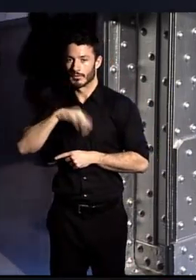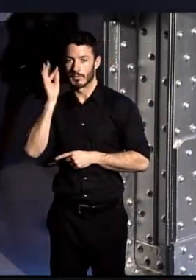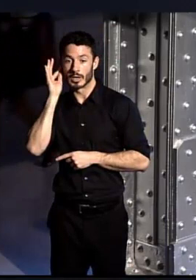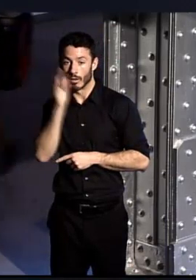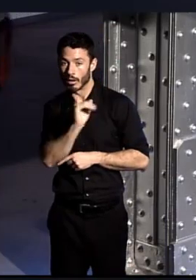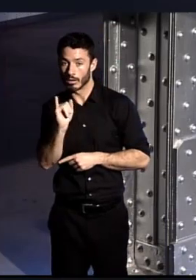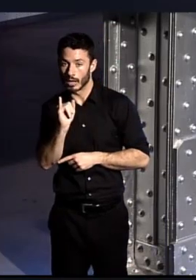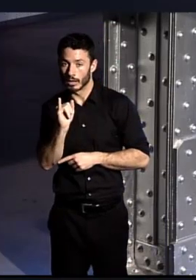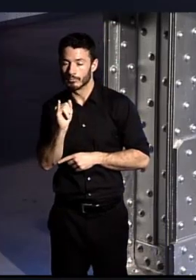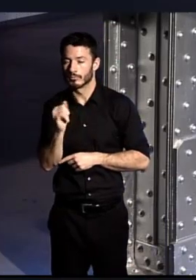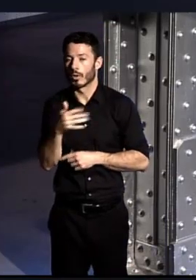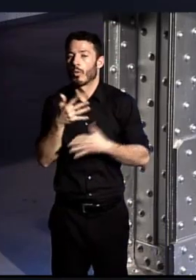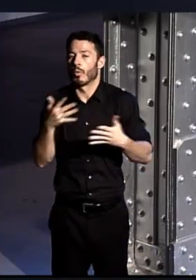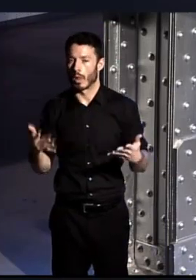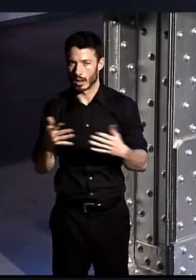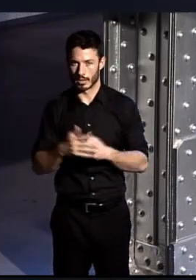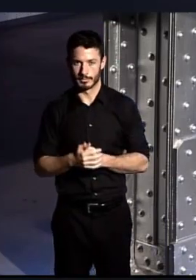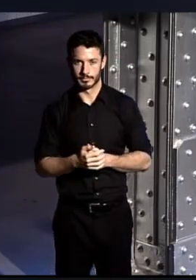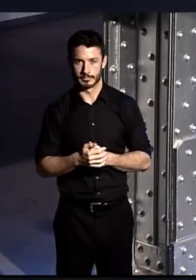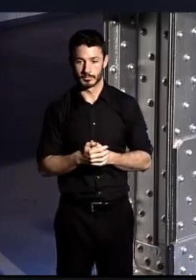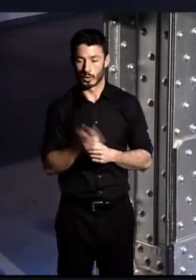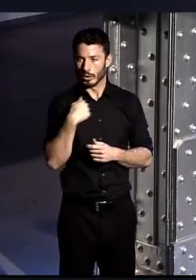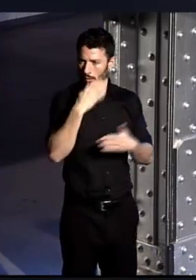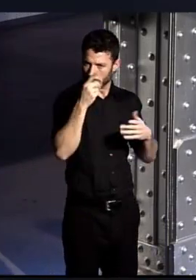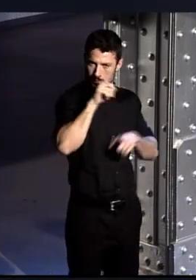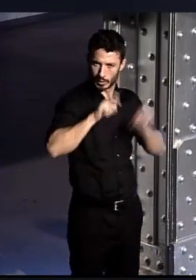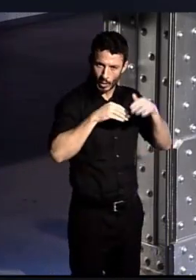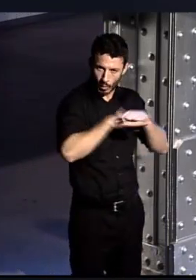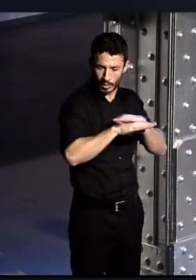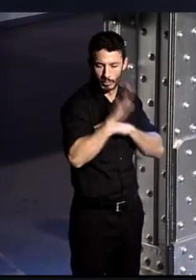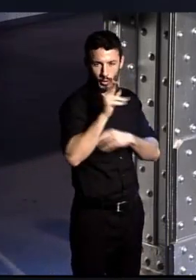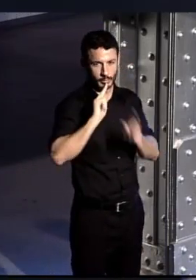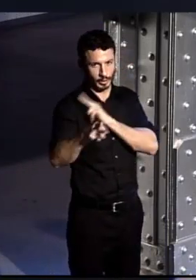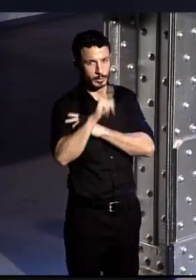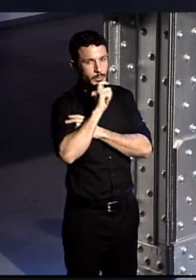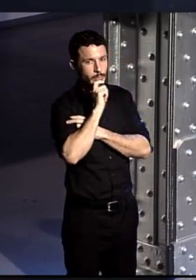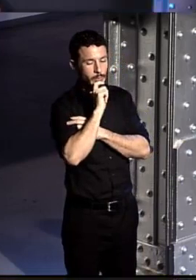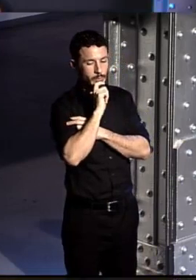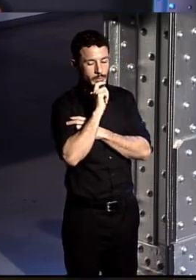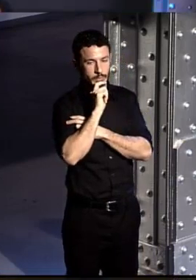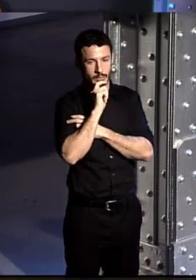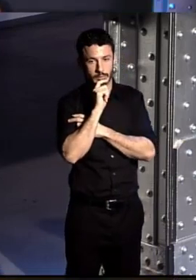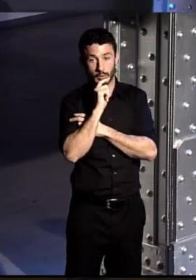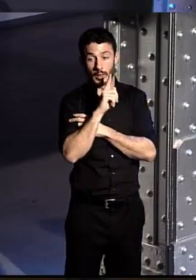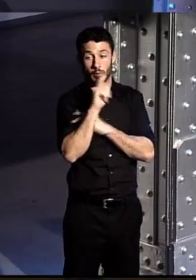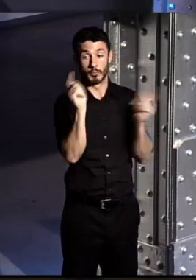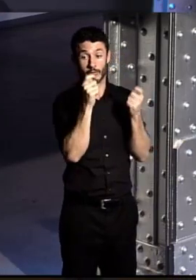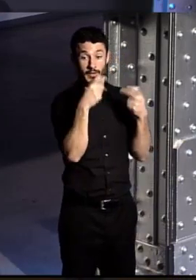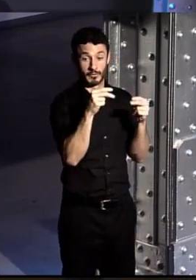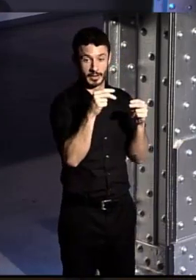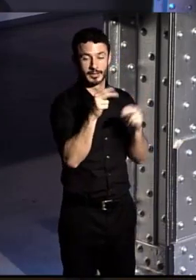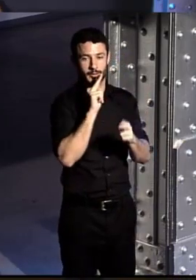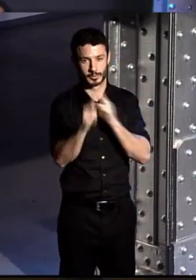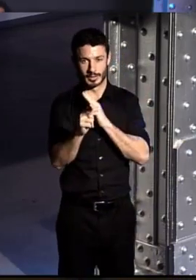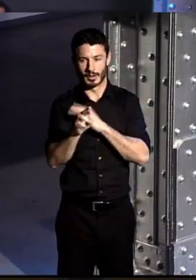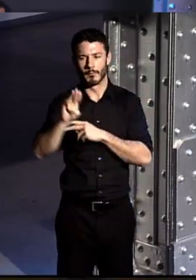me la había planteado, fíjate. La puedo dejar en reserva, que tengo otra, por si no quiere responderla ahora y pensar así para después de la publicidad. Pilar. Ah, no, Pilar,